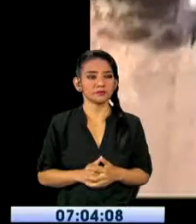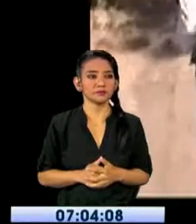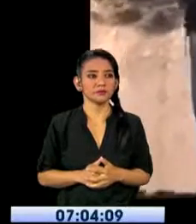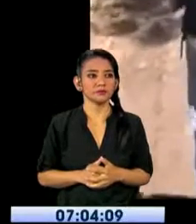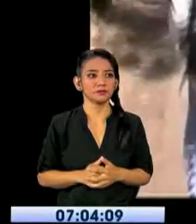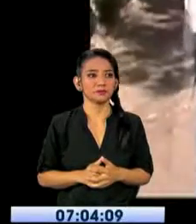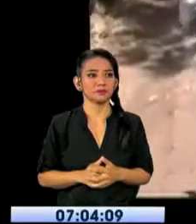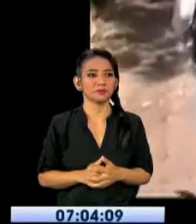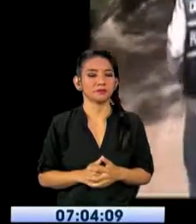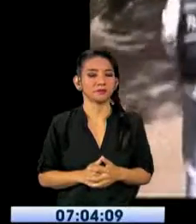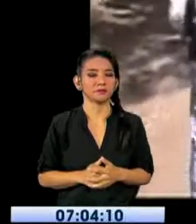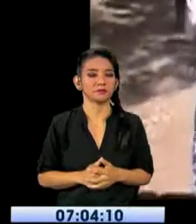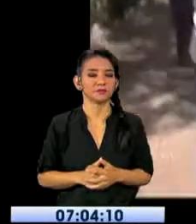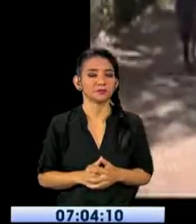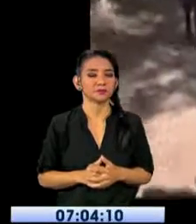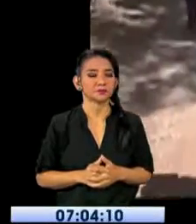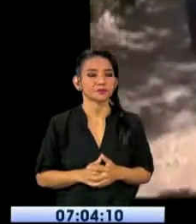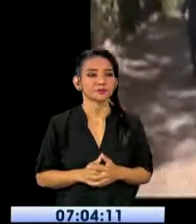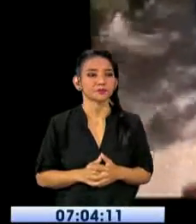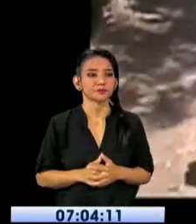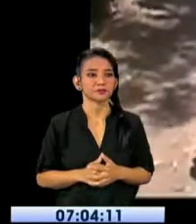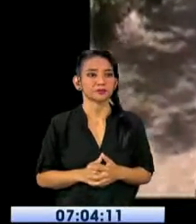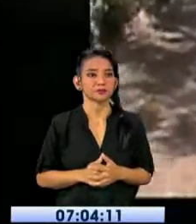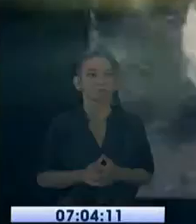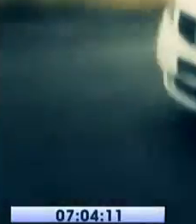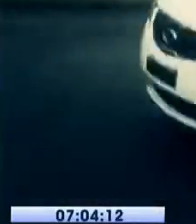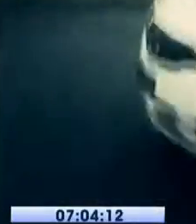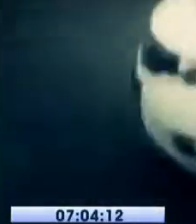de El Oro, informó Karina Valdivieso.